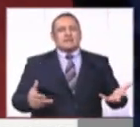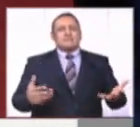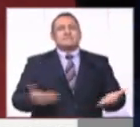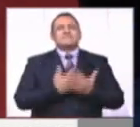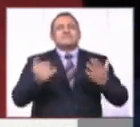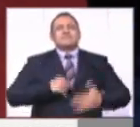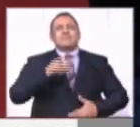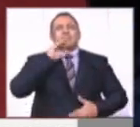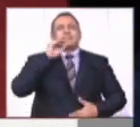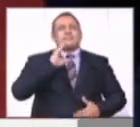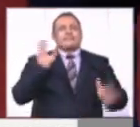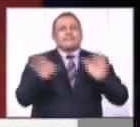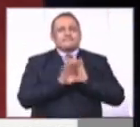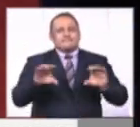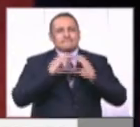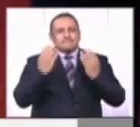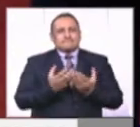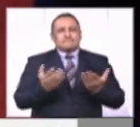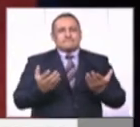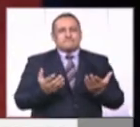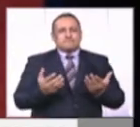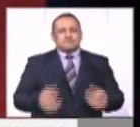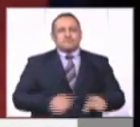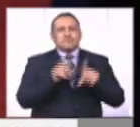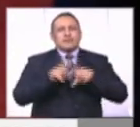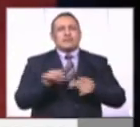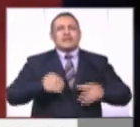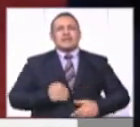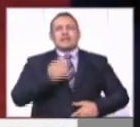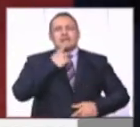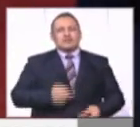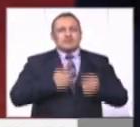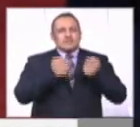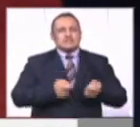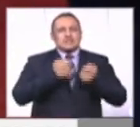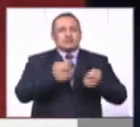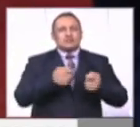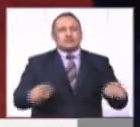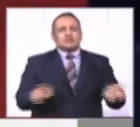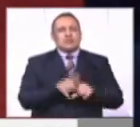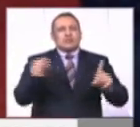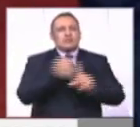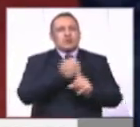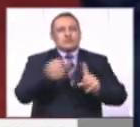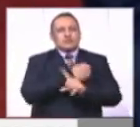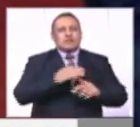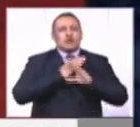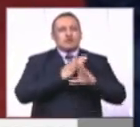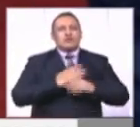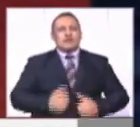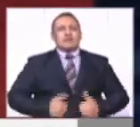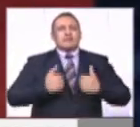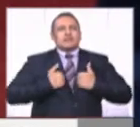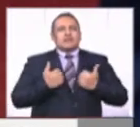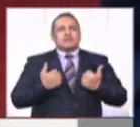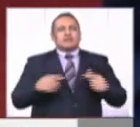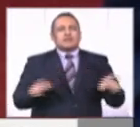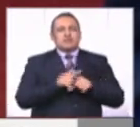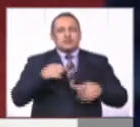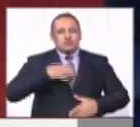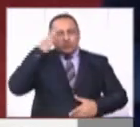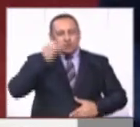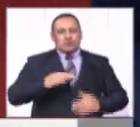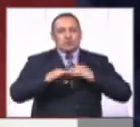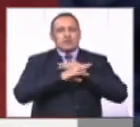digan eso colegas congresistas si no es una incitación violentista contra la vida creo que en